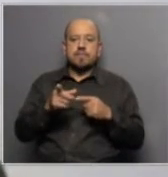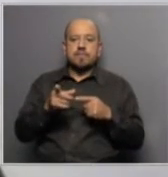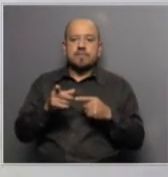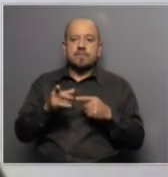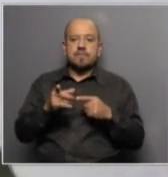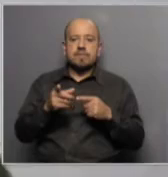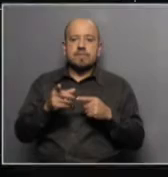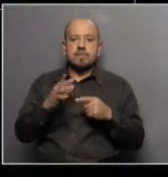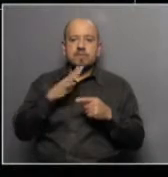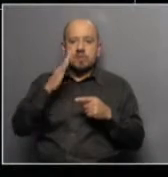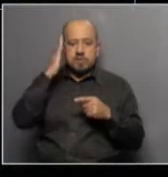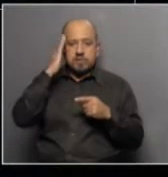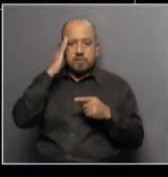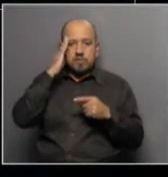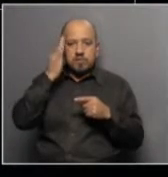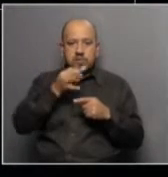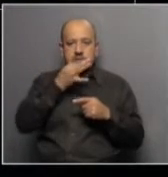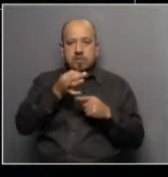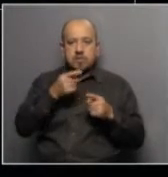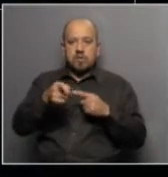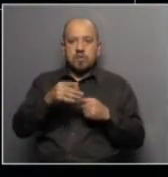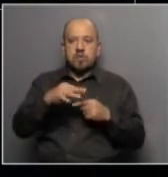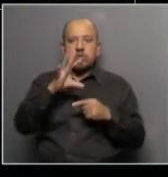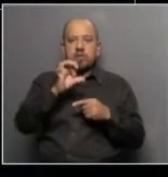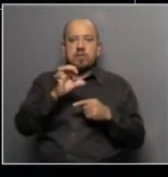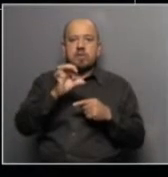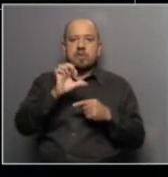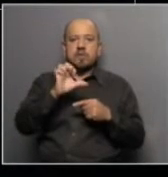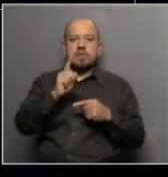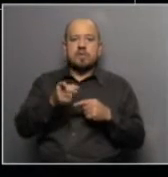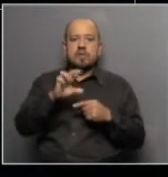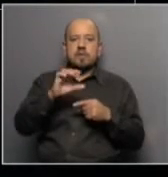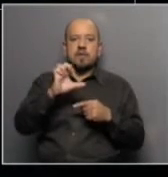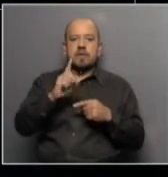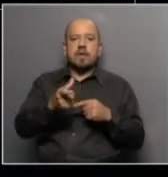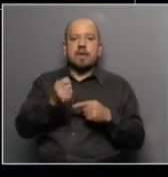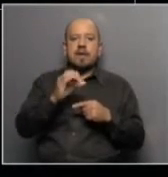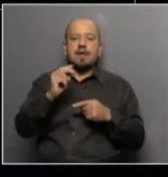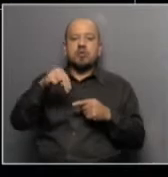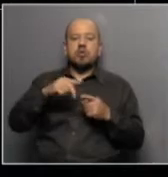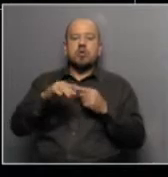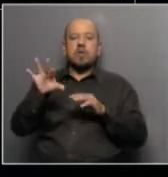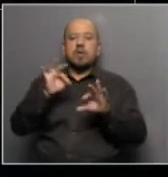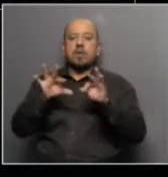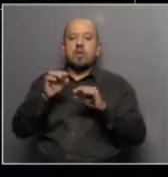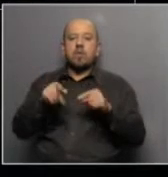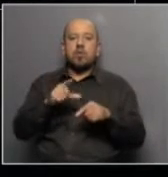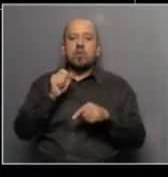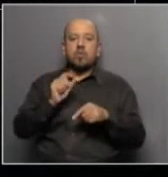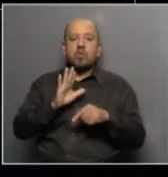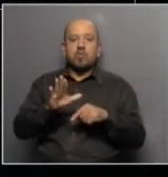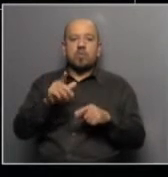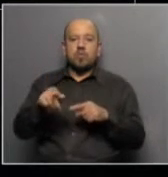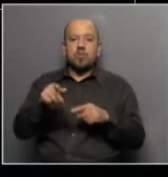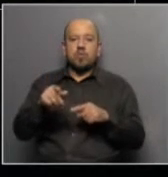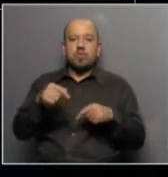que conocemos o llamamos la segregación elegida, la autosegregación, que hace referencia cuando los propios sectores